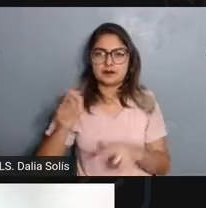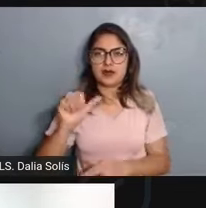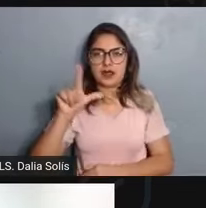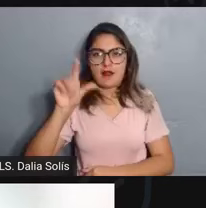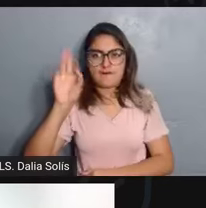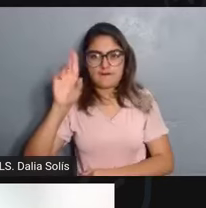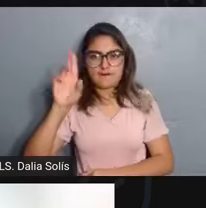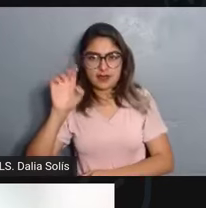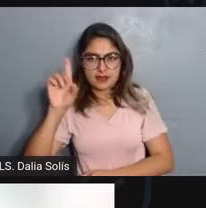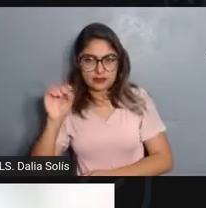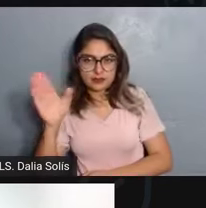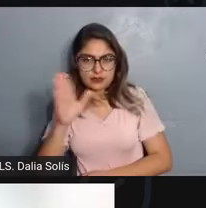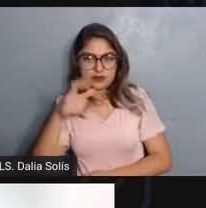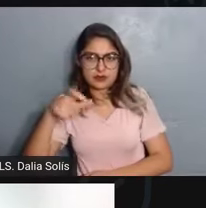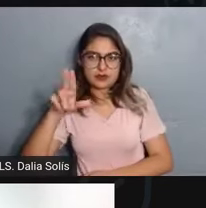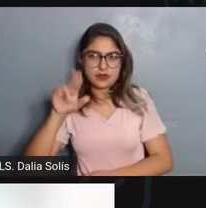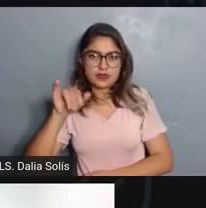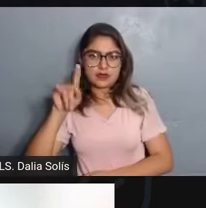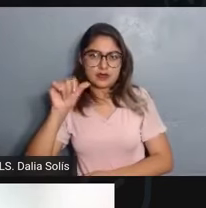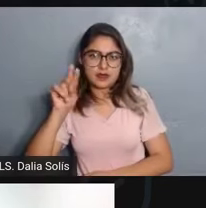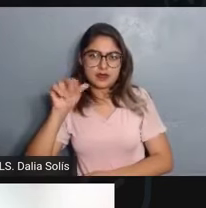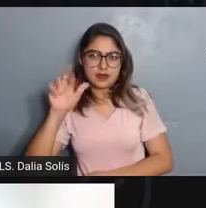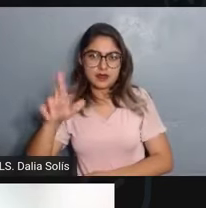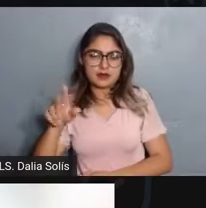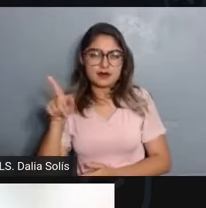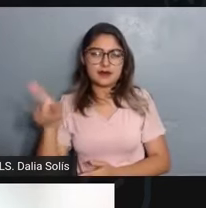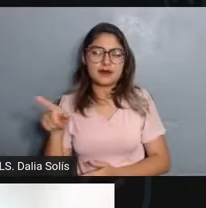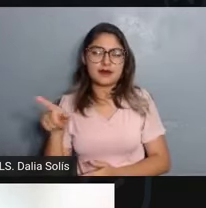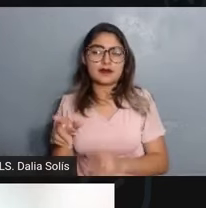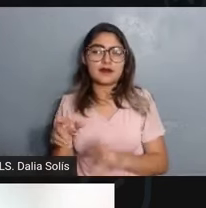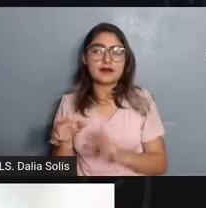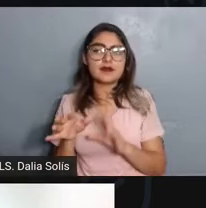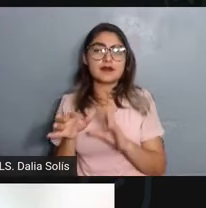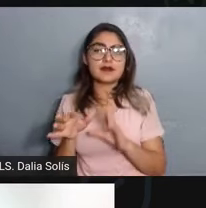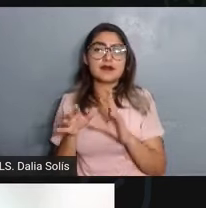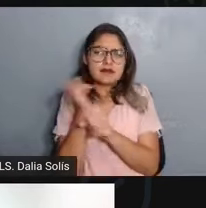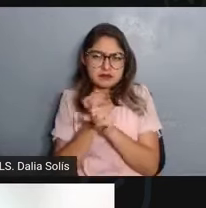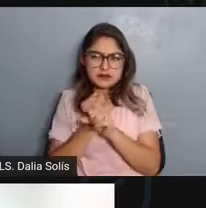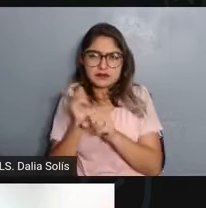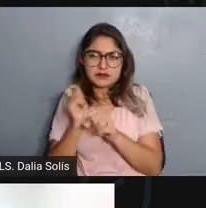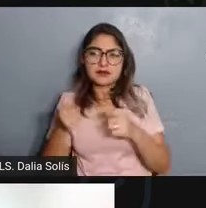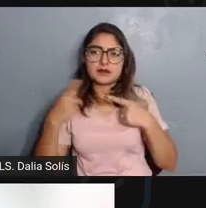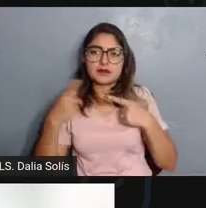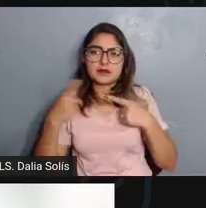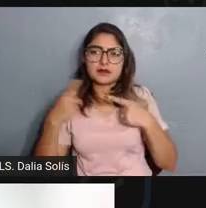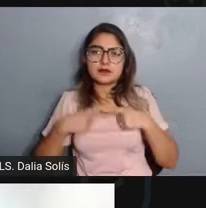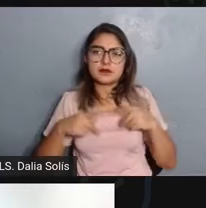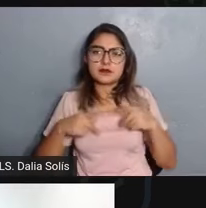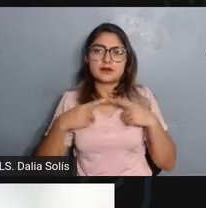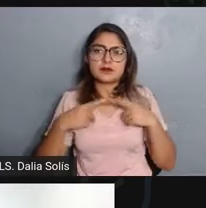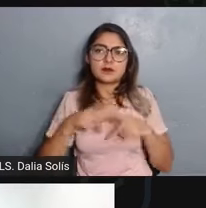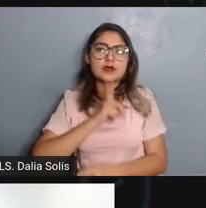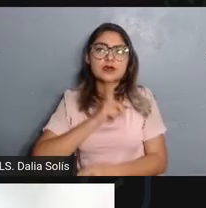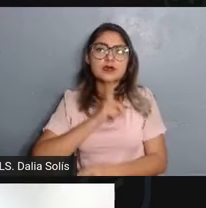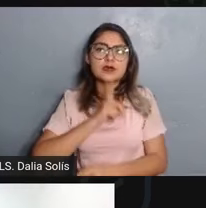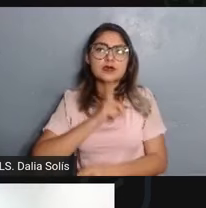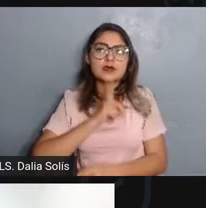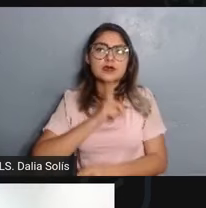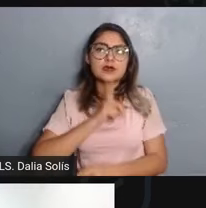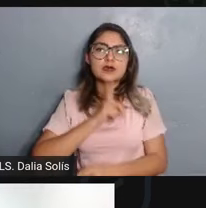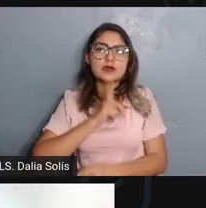mujeres trabajadoras sexuales, en donde las van despidiendo por edad, pero resulta que nunca dejan